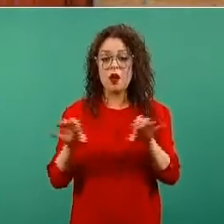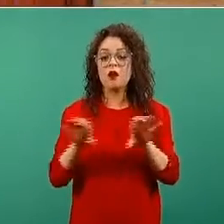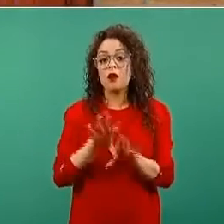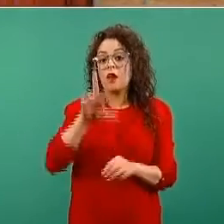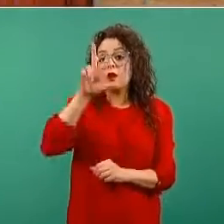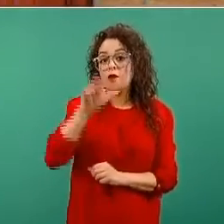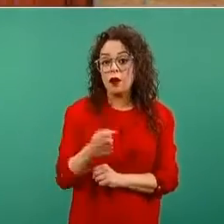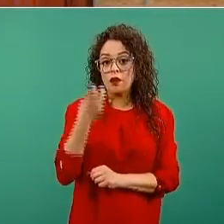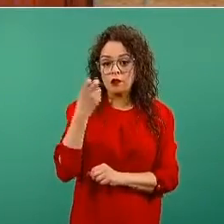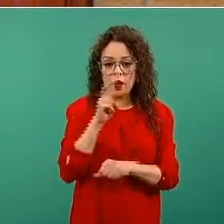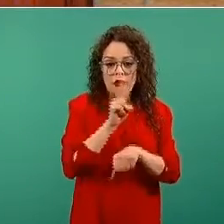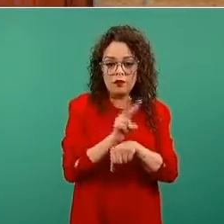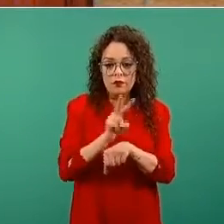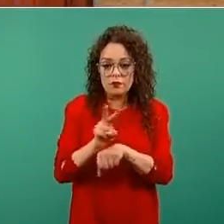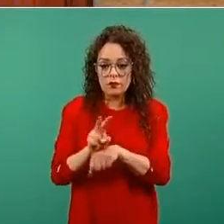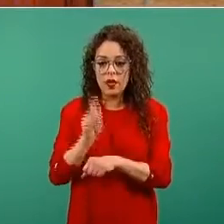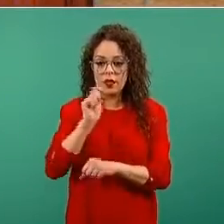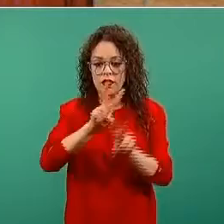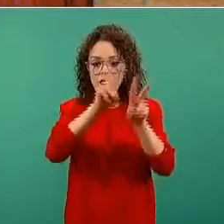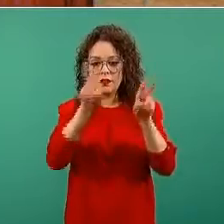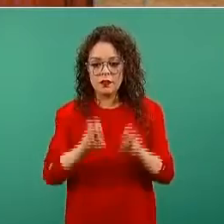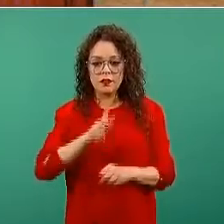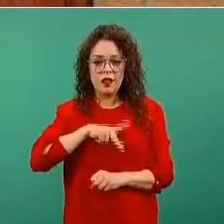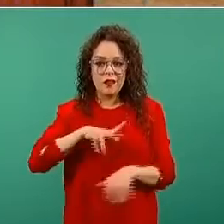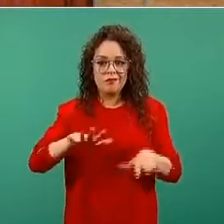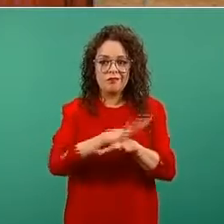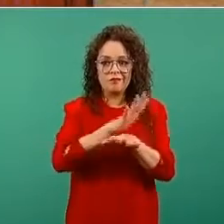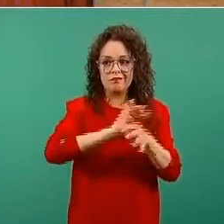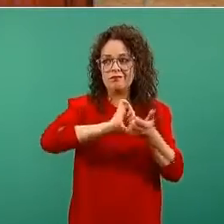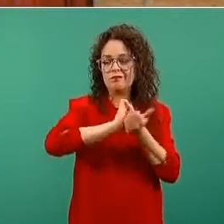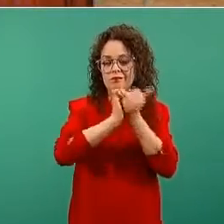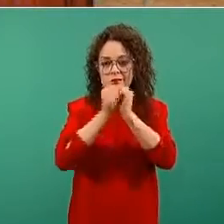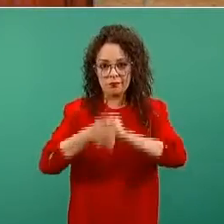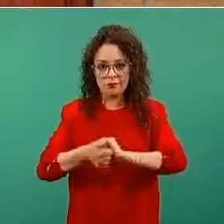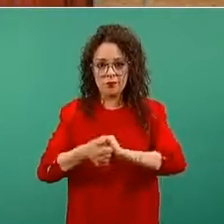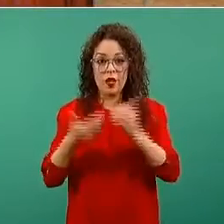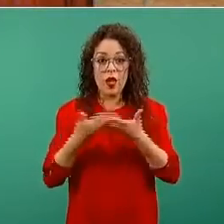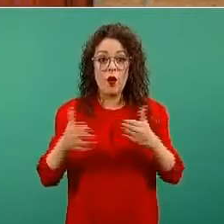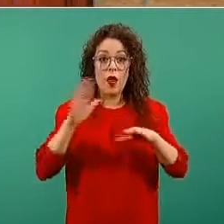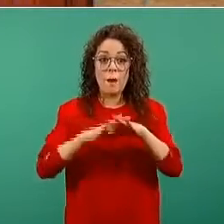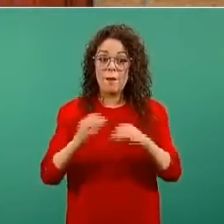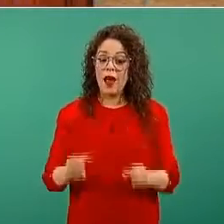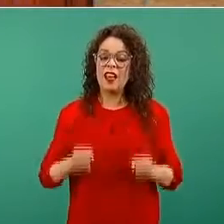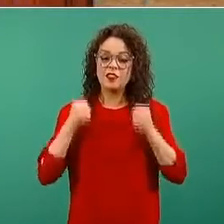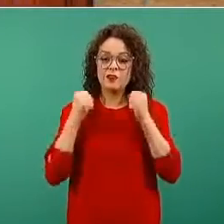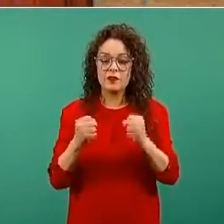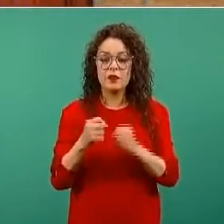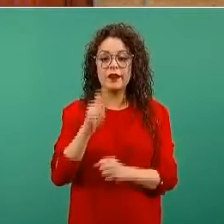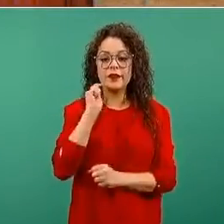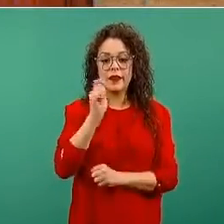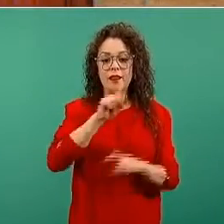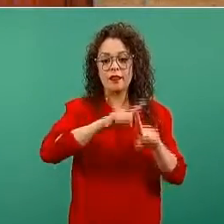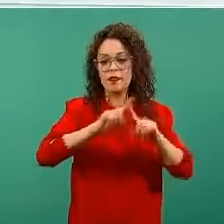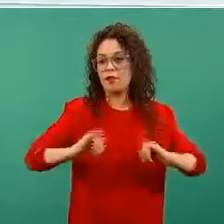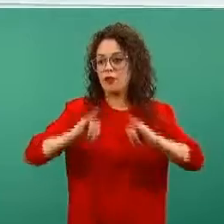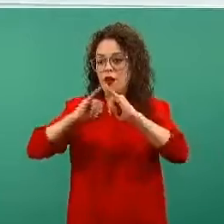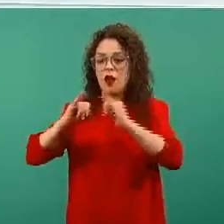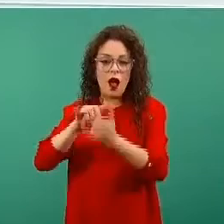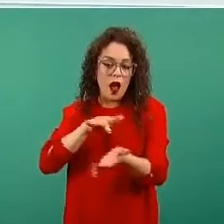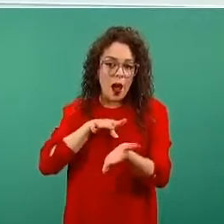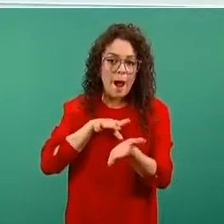sobre todo ahora que esta va a ser reforzada con la integración de diferentes instituciones,